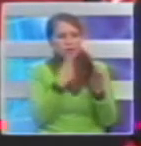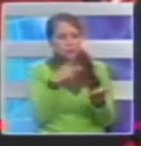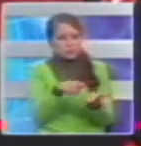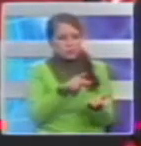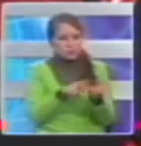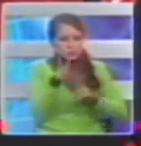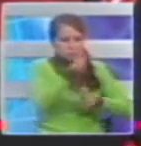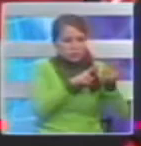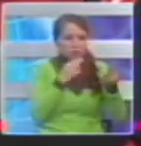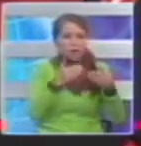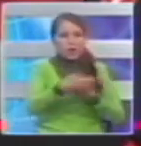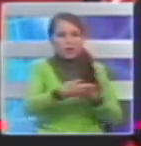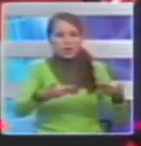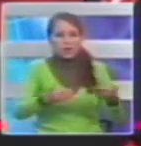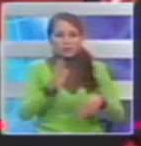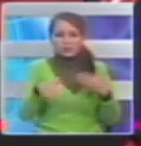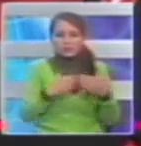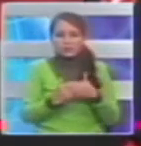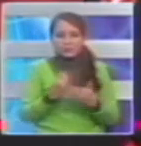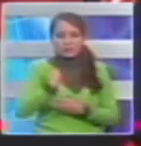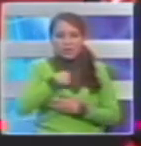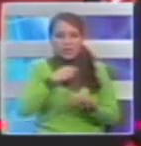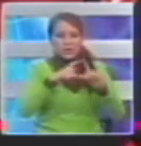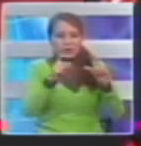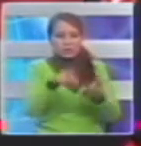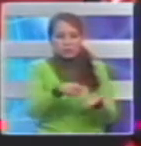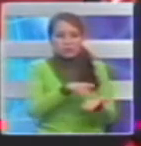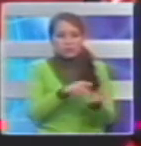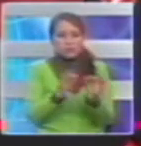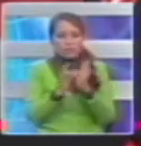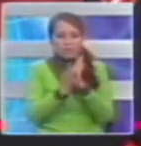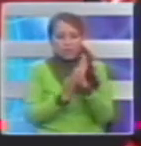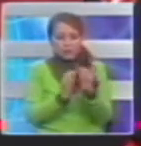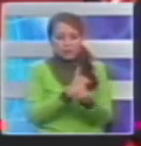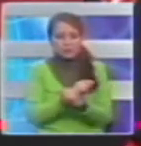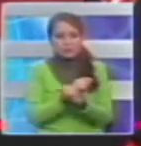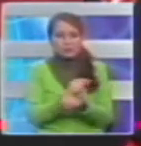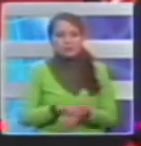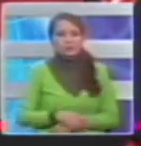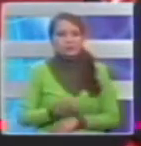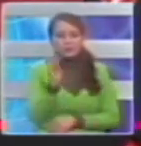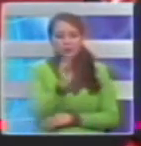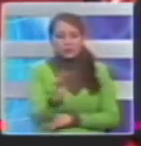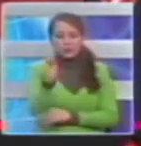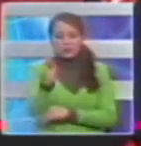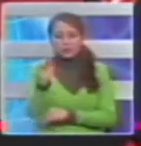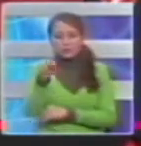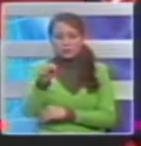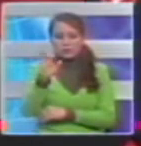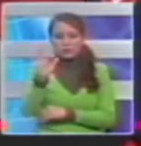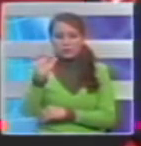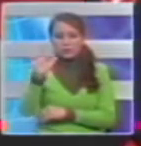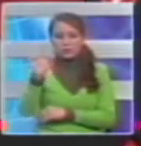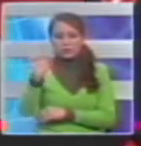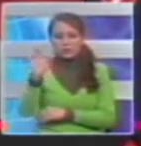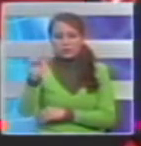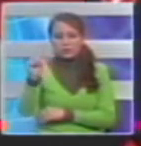podrán revisar y compartir todas nuestras notas a través del Facebook y YouTube. Nuestra página web, se las recuerdo,